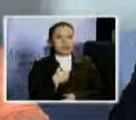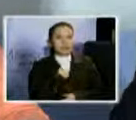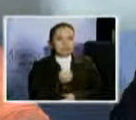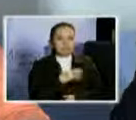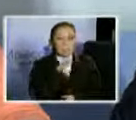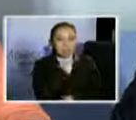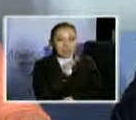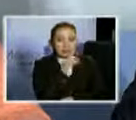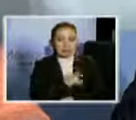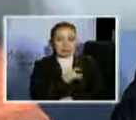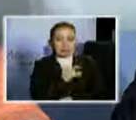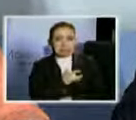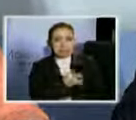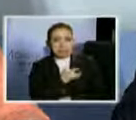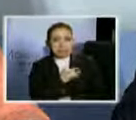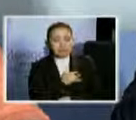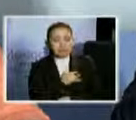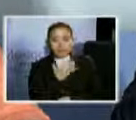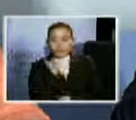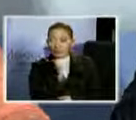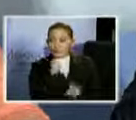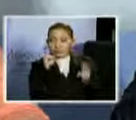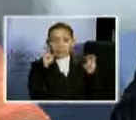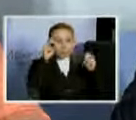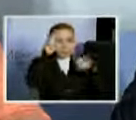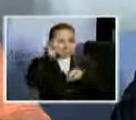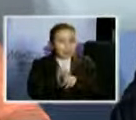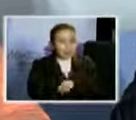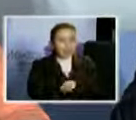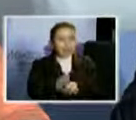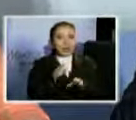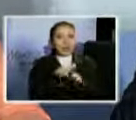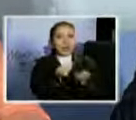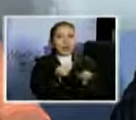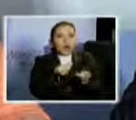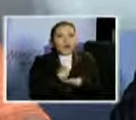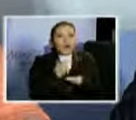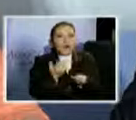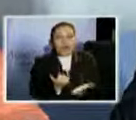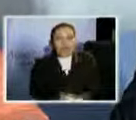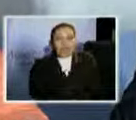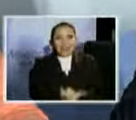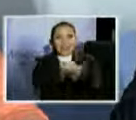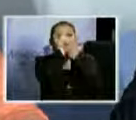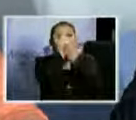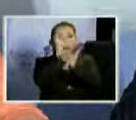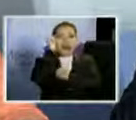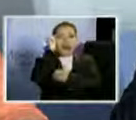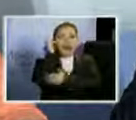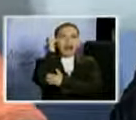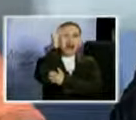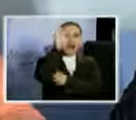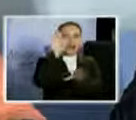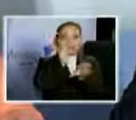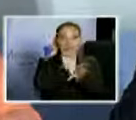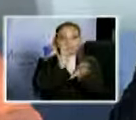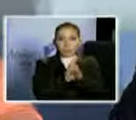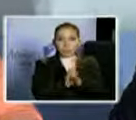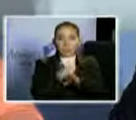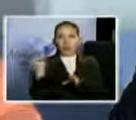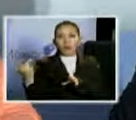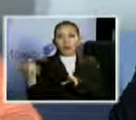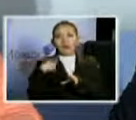corazón, porque no había un tema que verdaderamente nos diera una luz, una esperanza, era como sobre